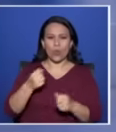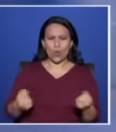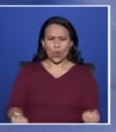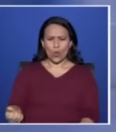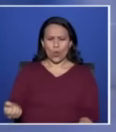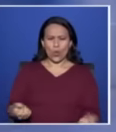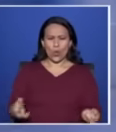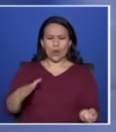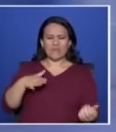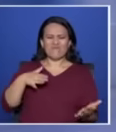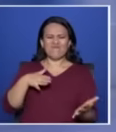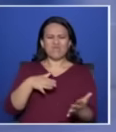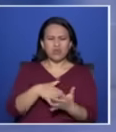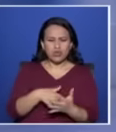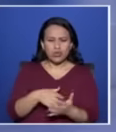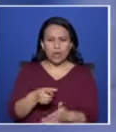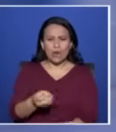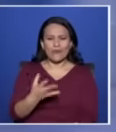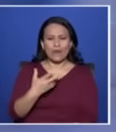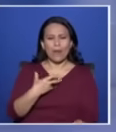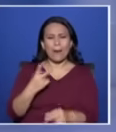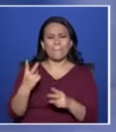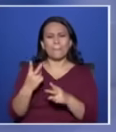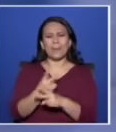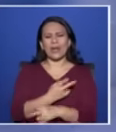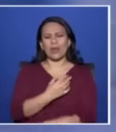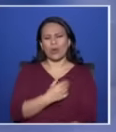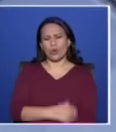tráiler. Carlos Luis Carrillo tiene detalles de este fatal siniestro.